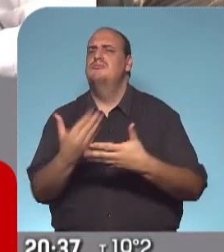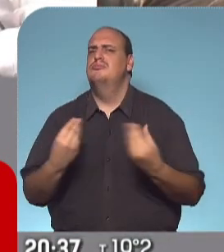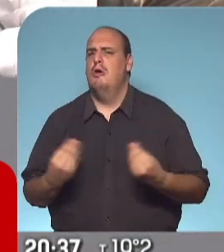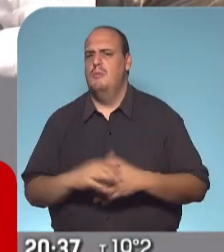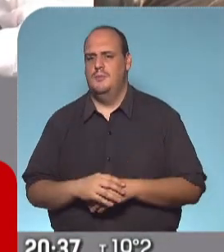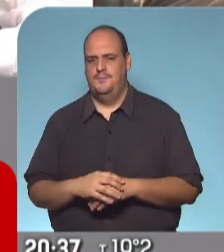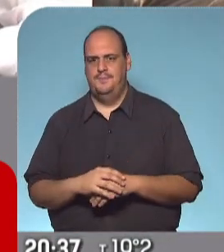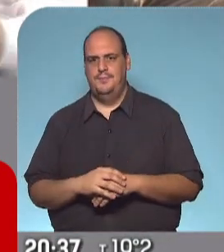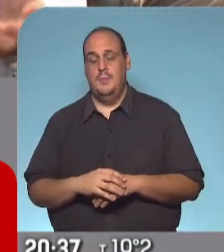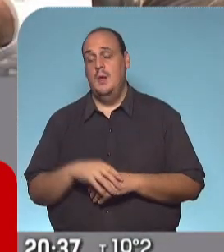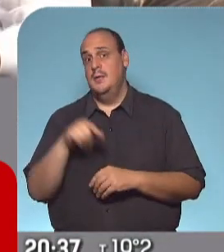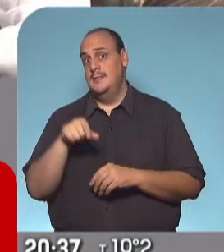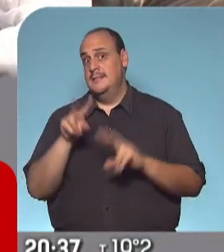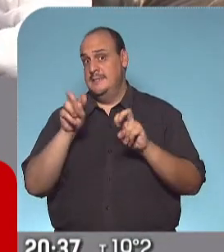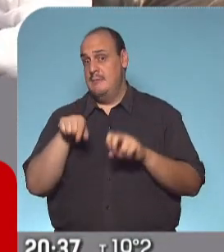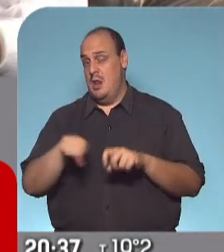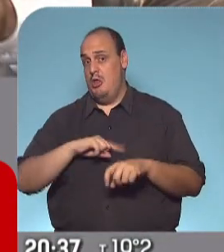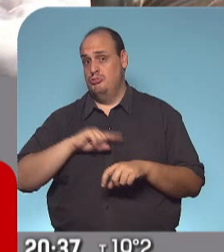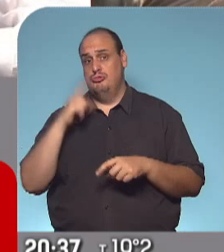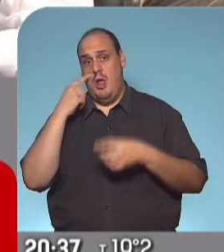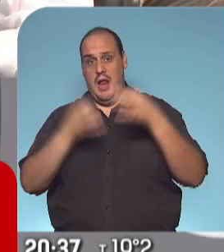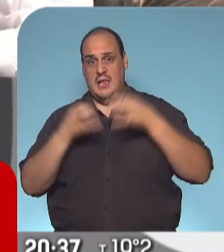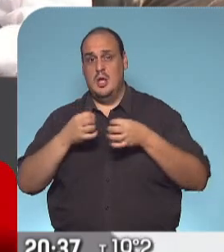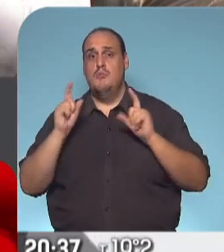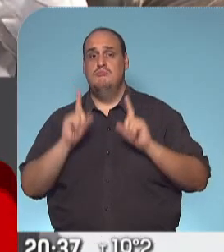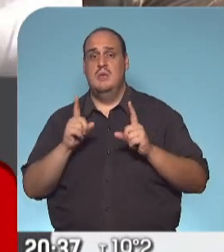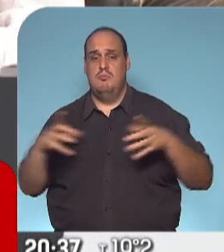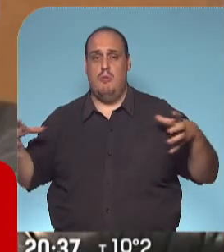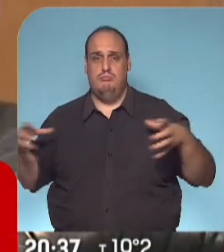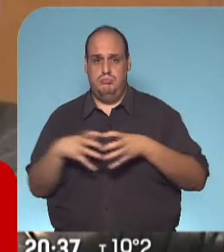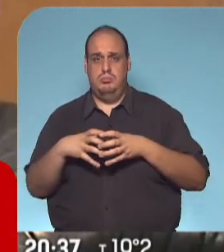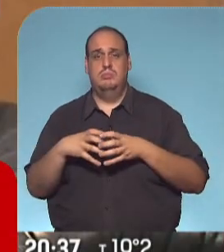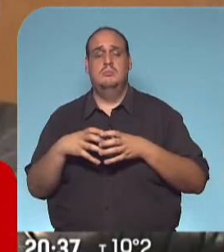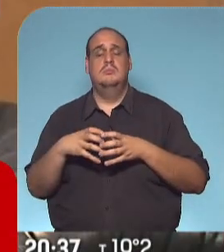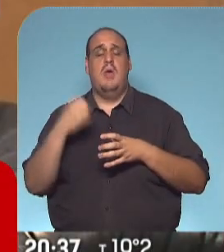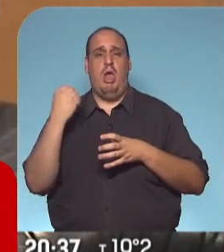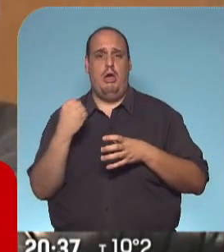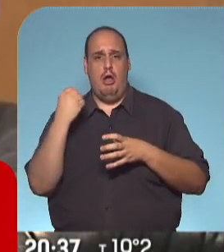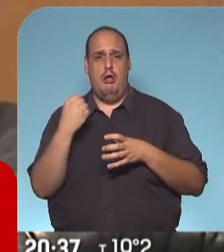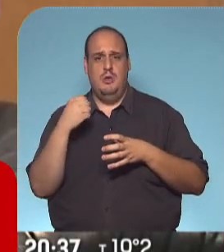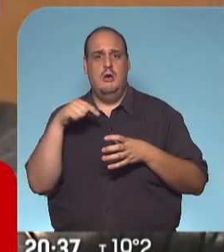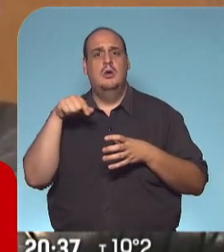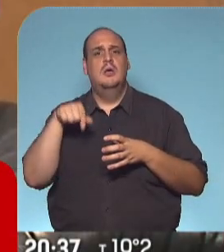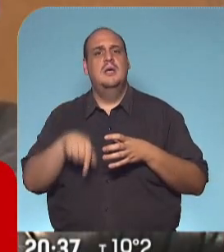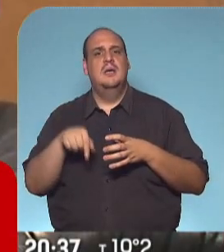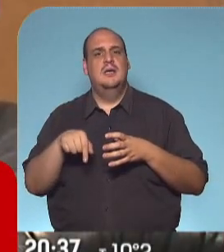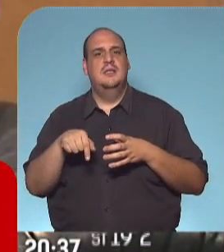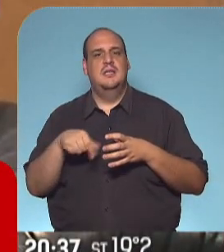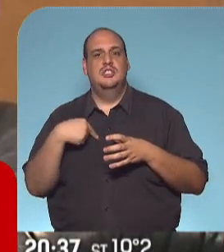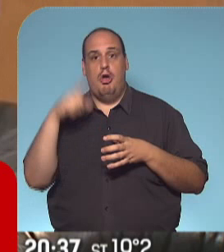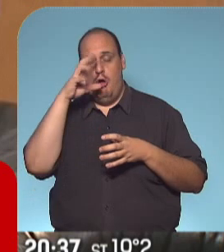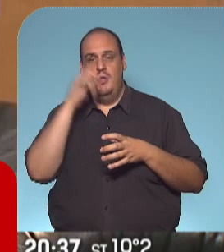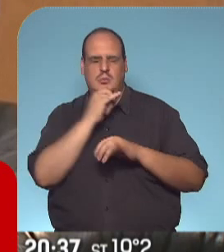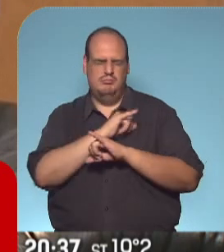Bien, no, esos son temas que estamos analizando obviamente en el seno del Gabinete Económico y no va a ser este el momento en que emita mi